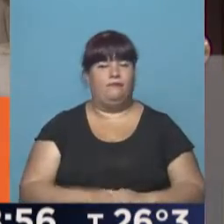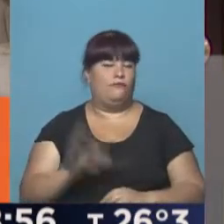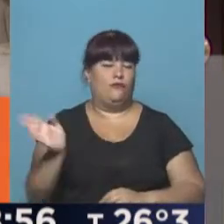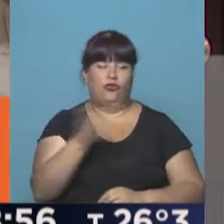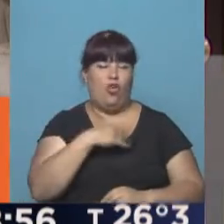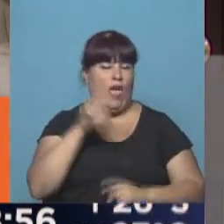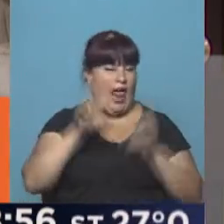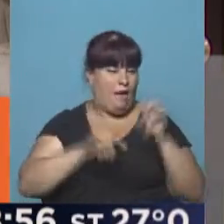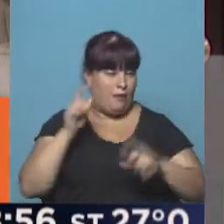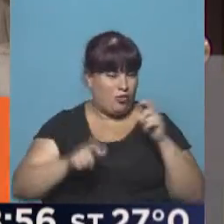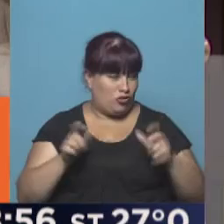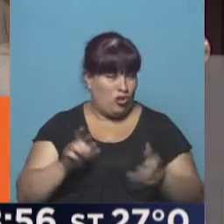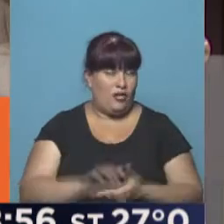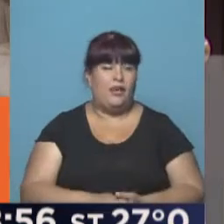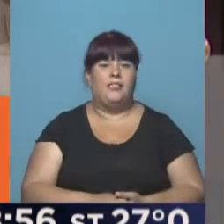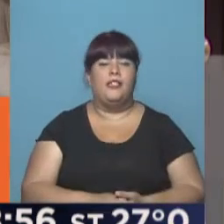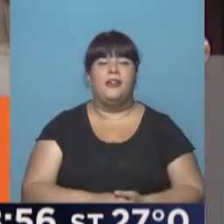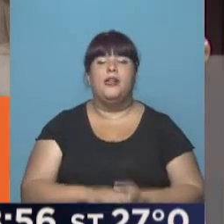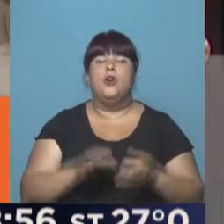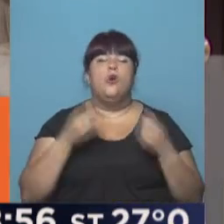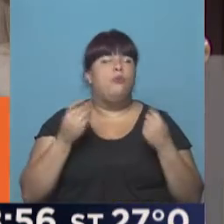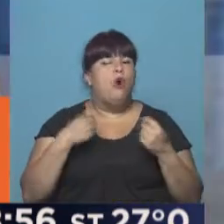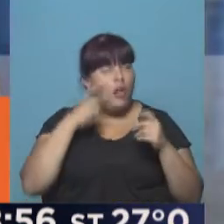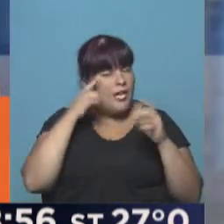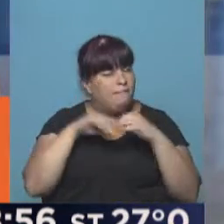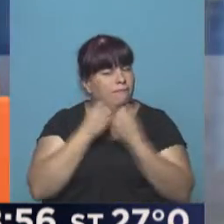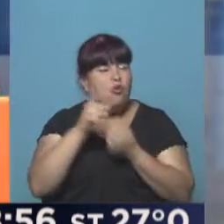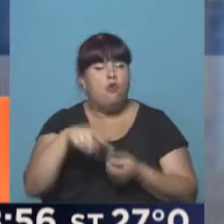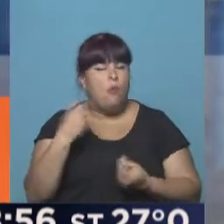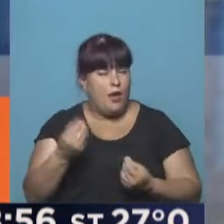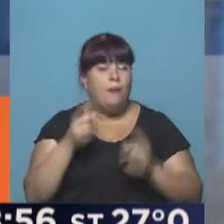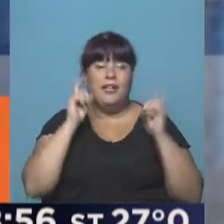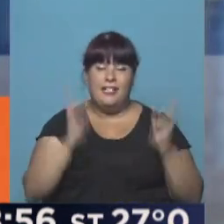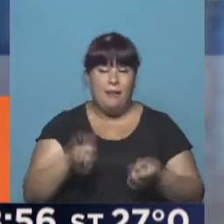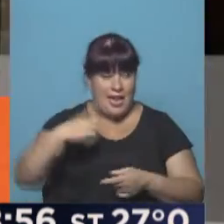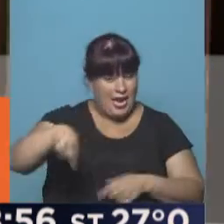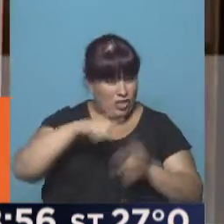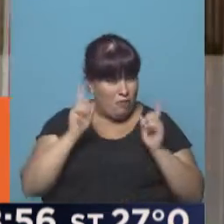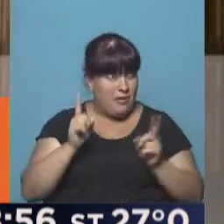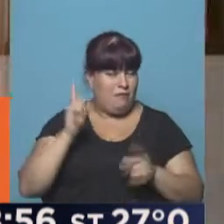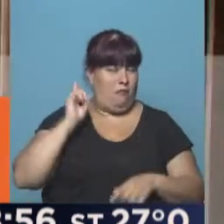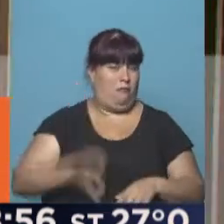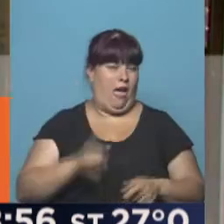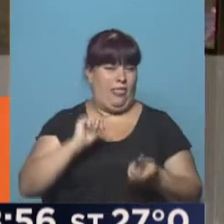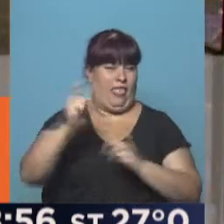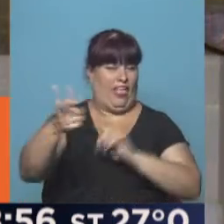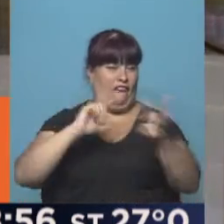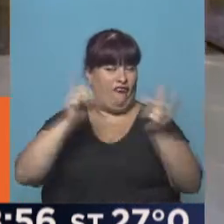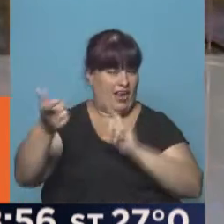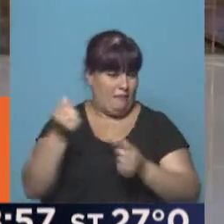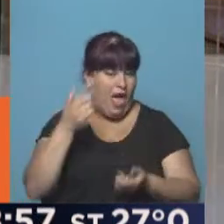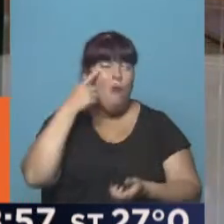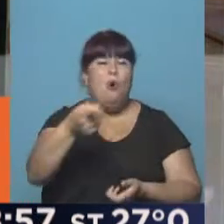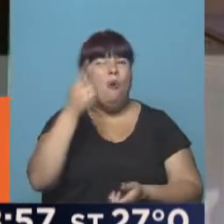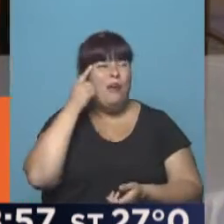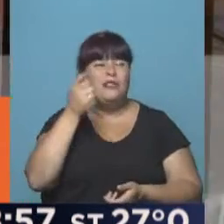todas estas personas que... ¿Y por qué saqué esa conclusión? Porque además eran ellos los que determinaban las transferencias. Imagínense